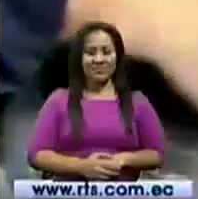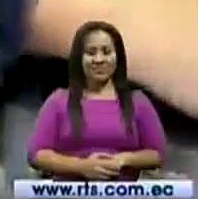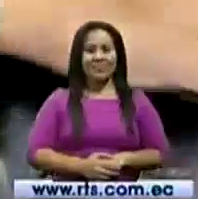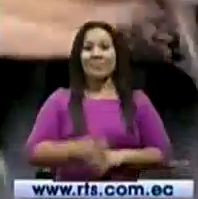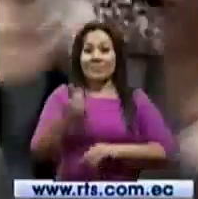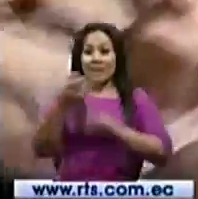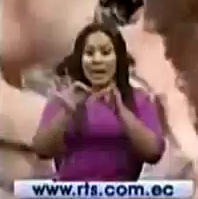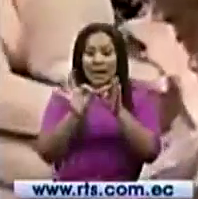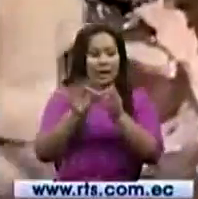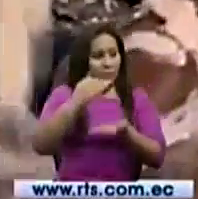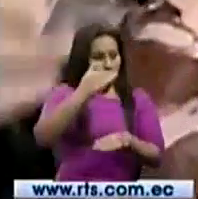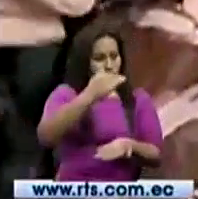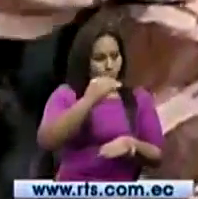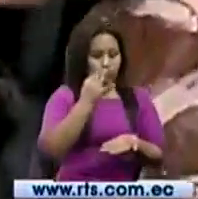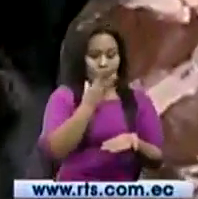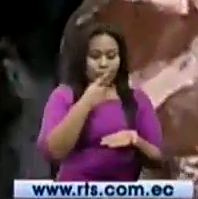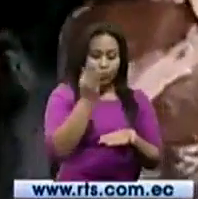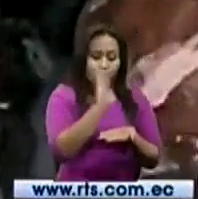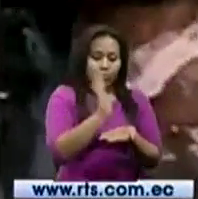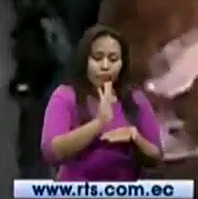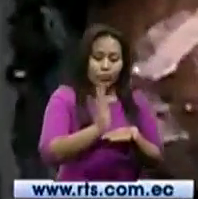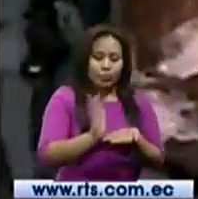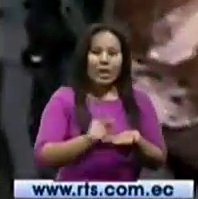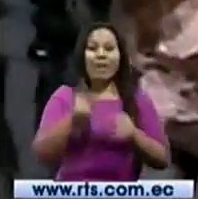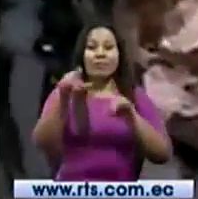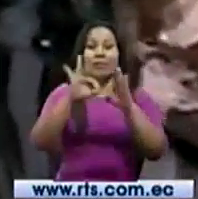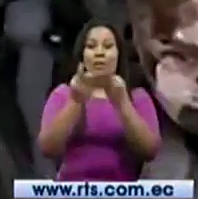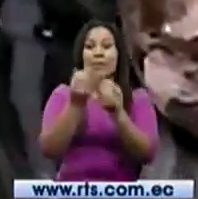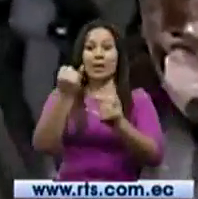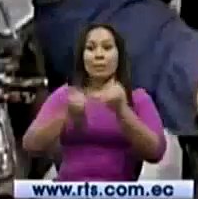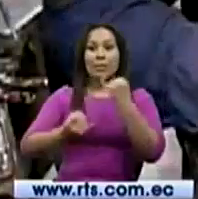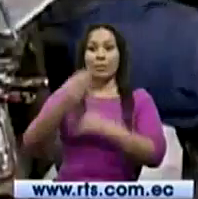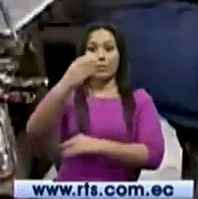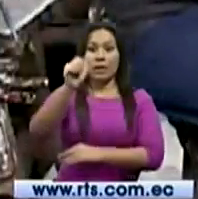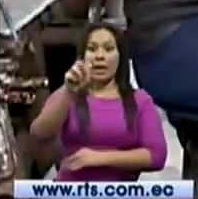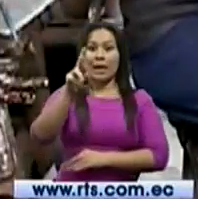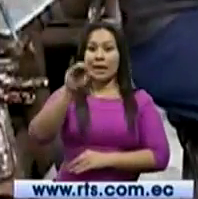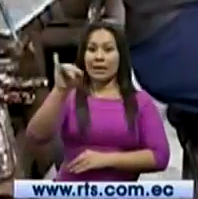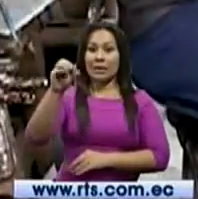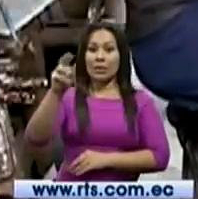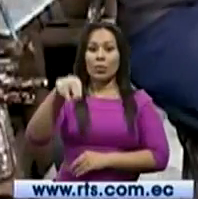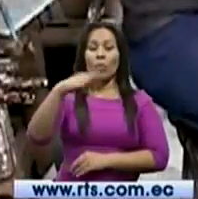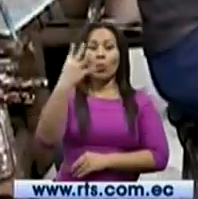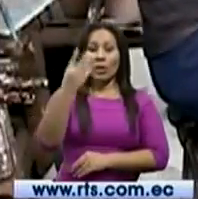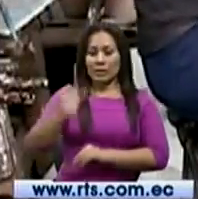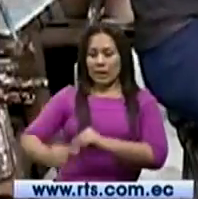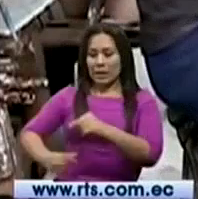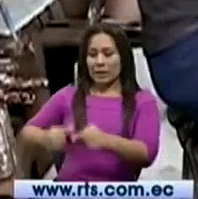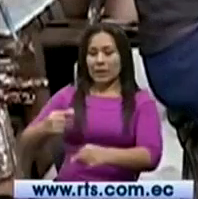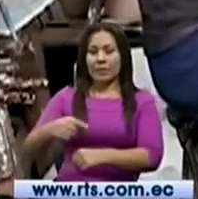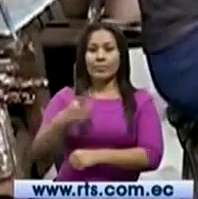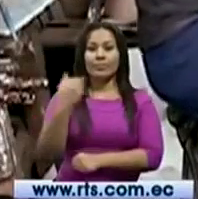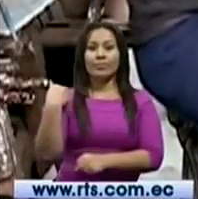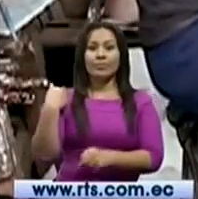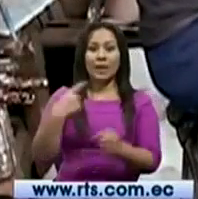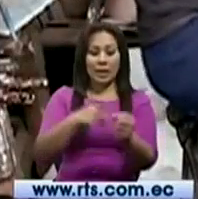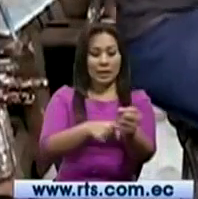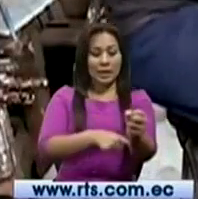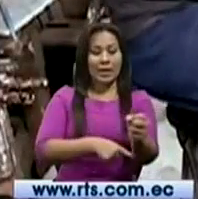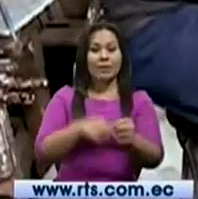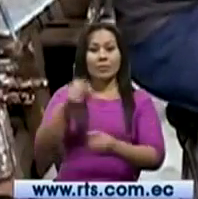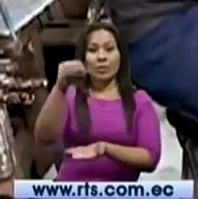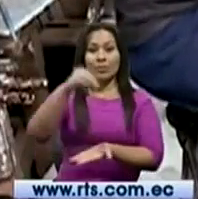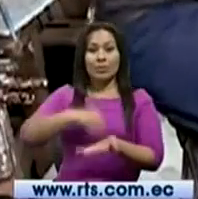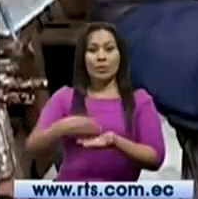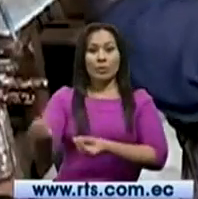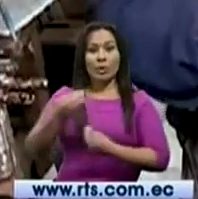La restauración de imágenes es un arte que la familia Carrión lleva en sus manos, ya que es la cuarta generación que mantiene esta tradición, como nos